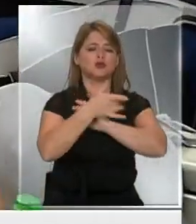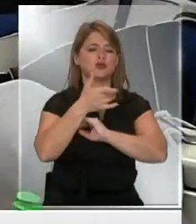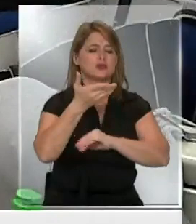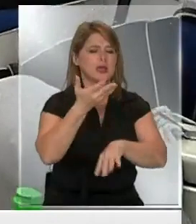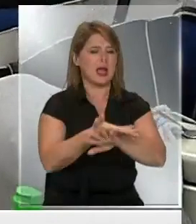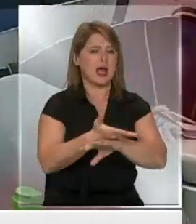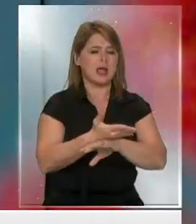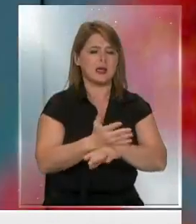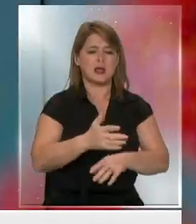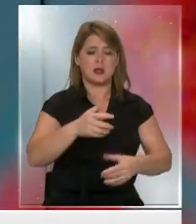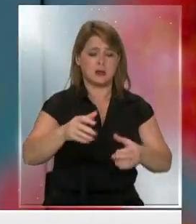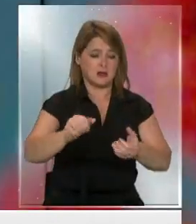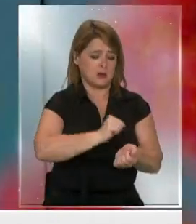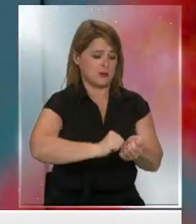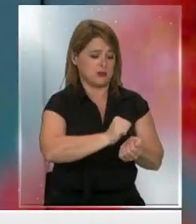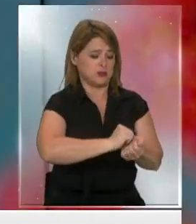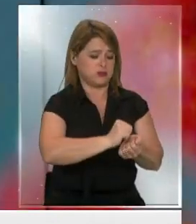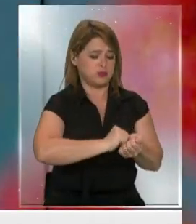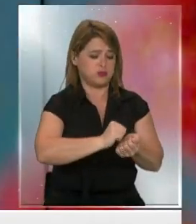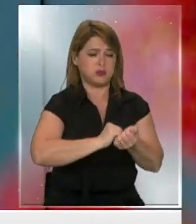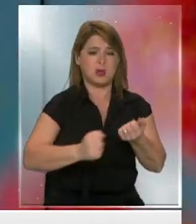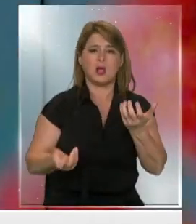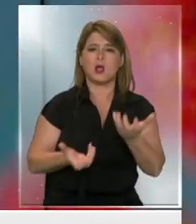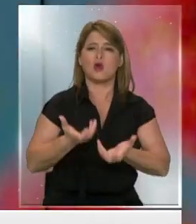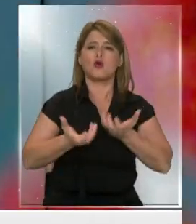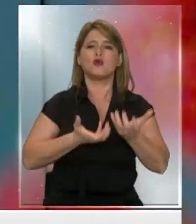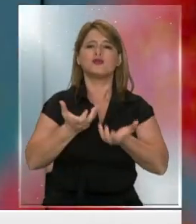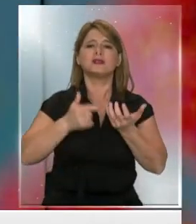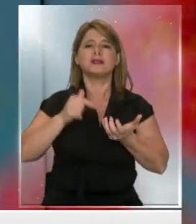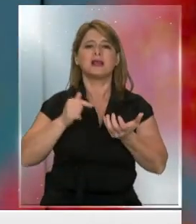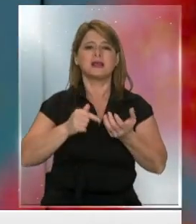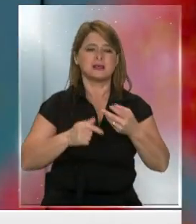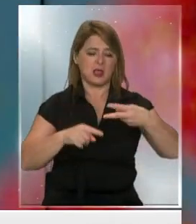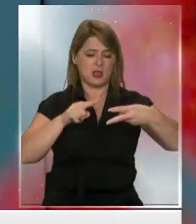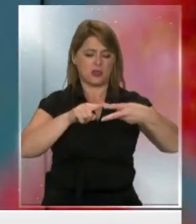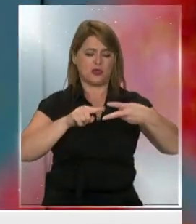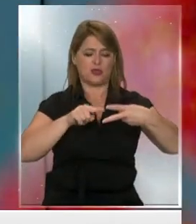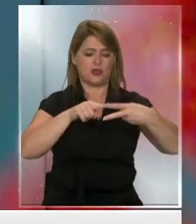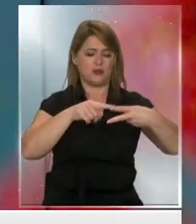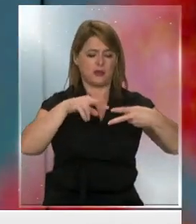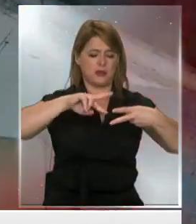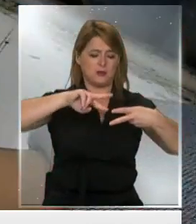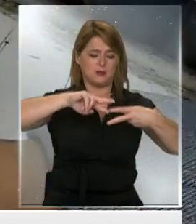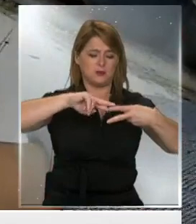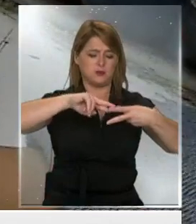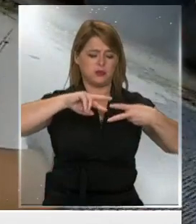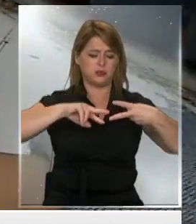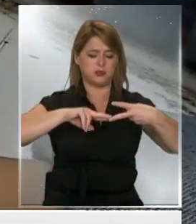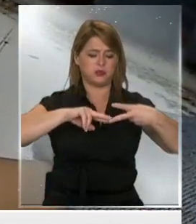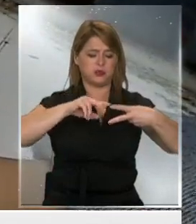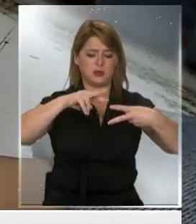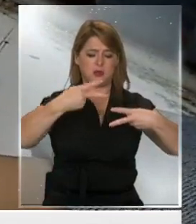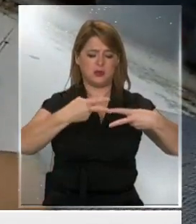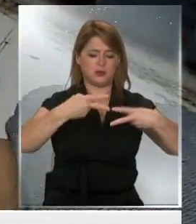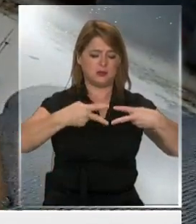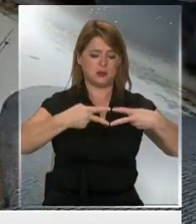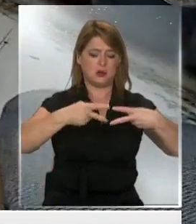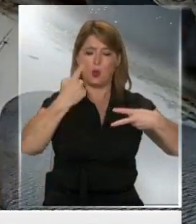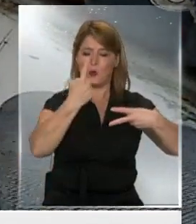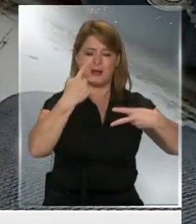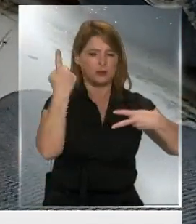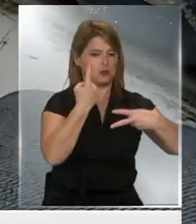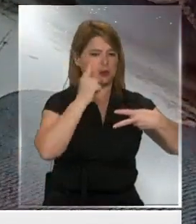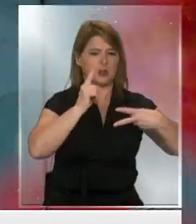en la casa. Sí. Una doble capa de paño de cocina, nada más que un paño de cocina, dos hojitas, no una sola.